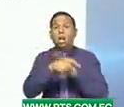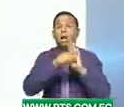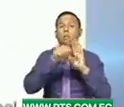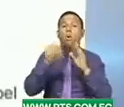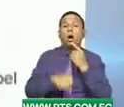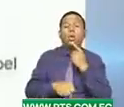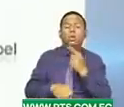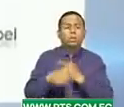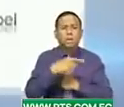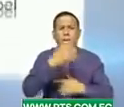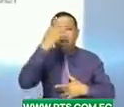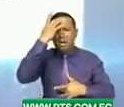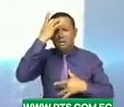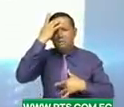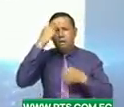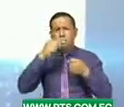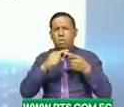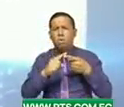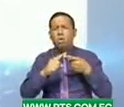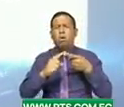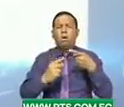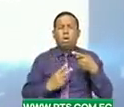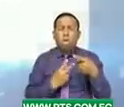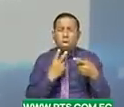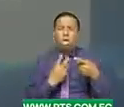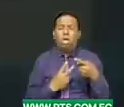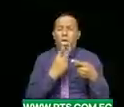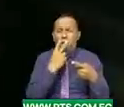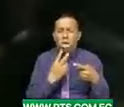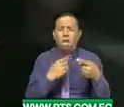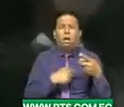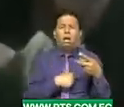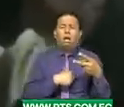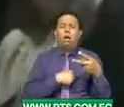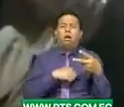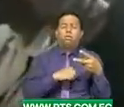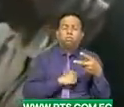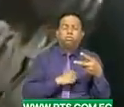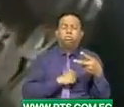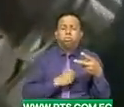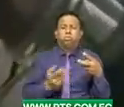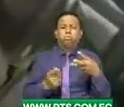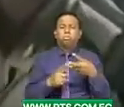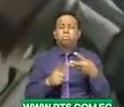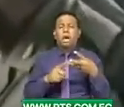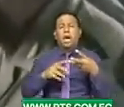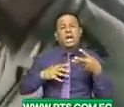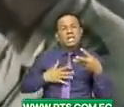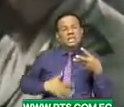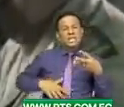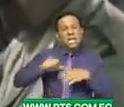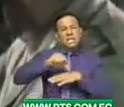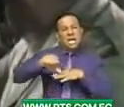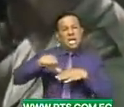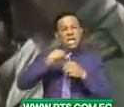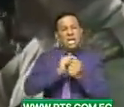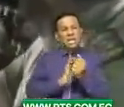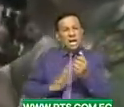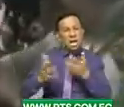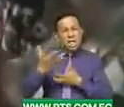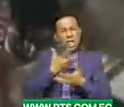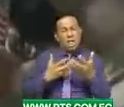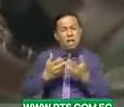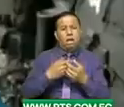diabetes y esteatosis hepática grado 3 a las dos sentencias por asesinato son de 22